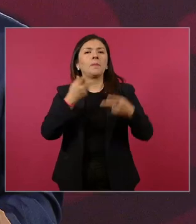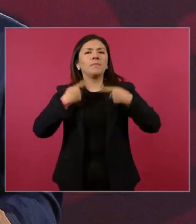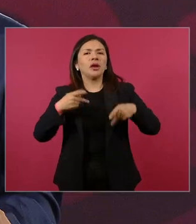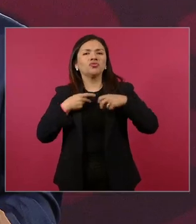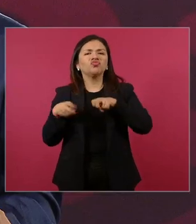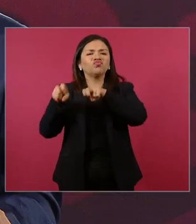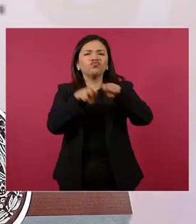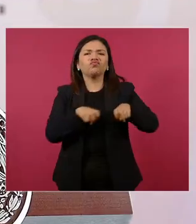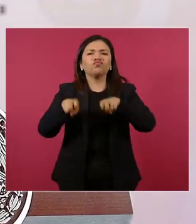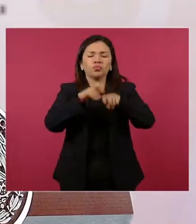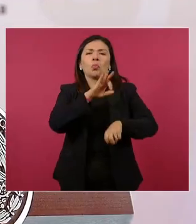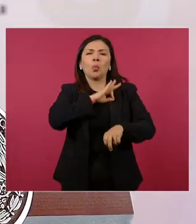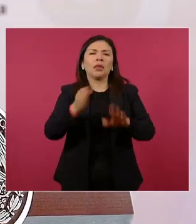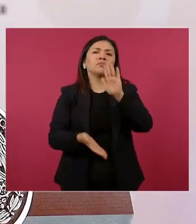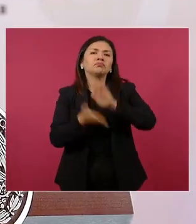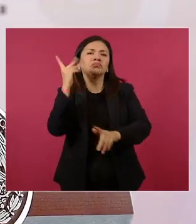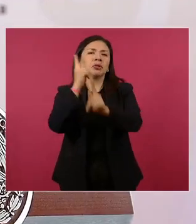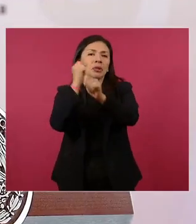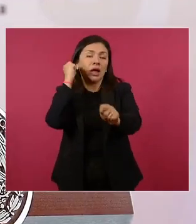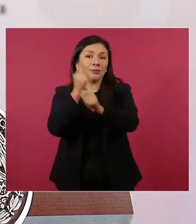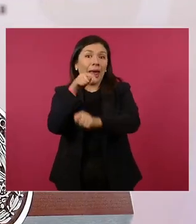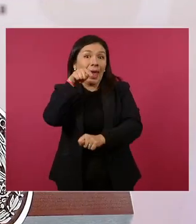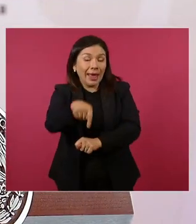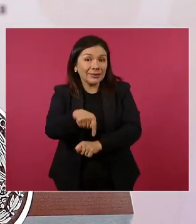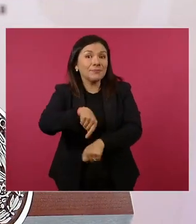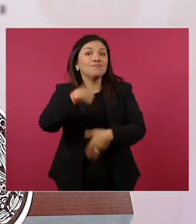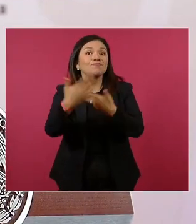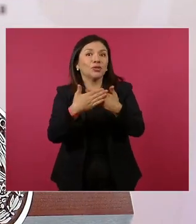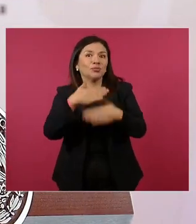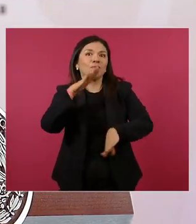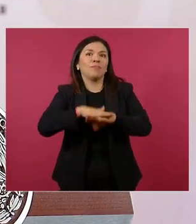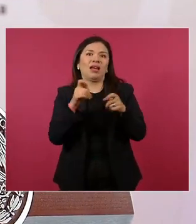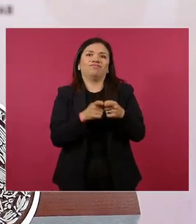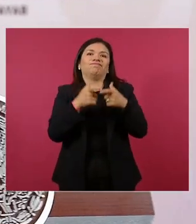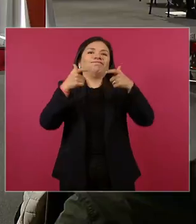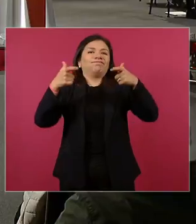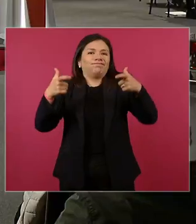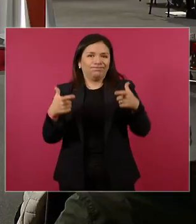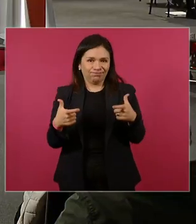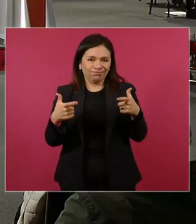capacidad de transporte. Va a crecer mucho